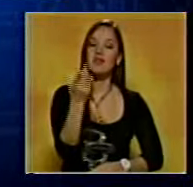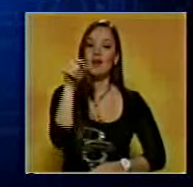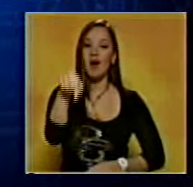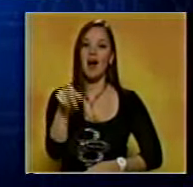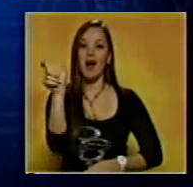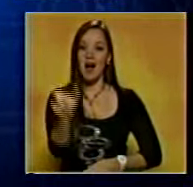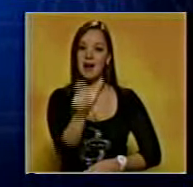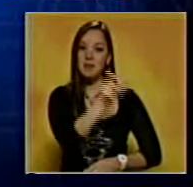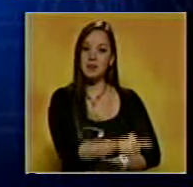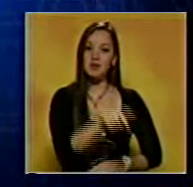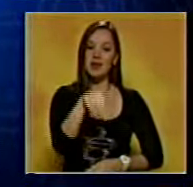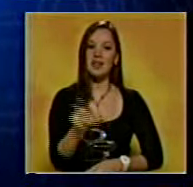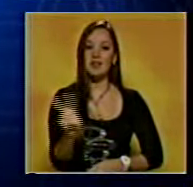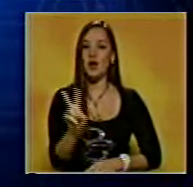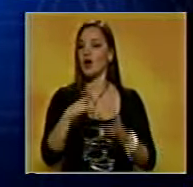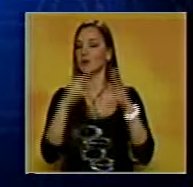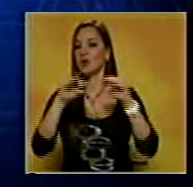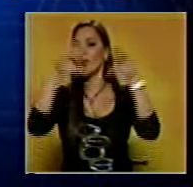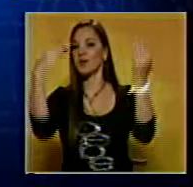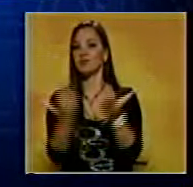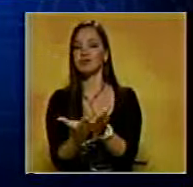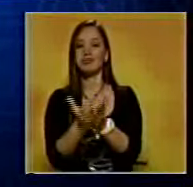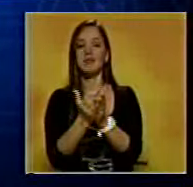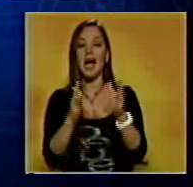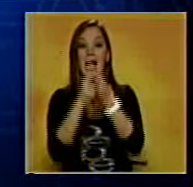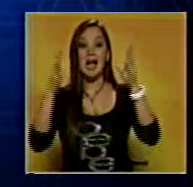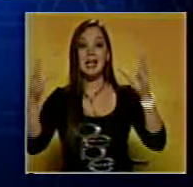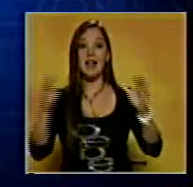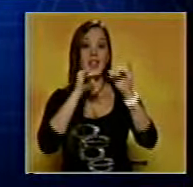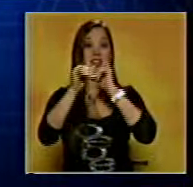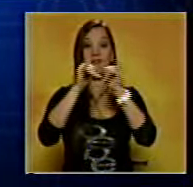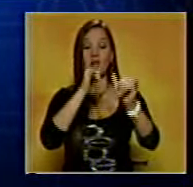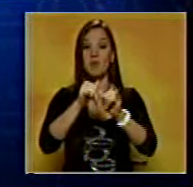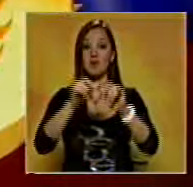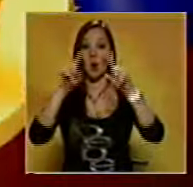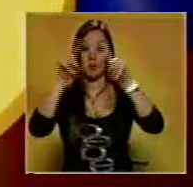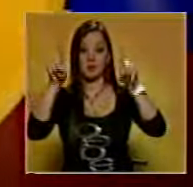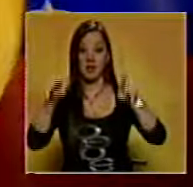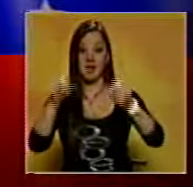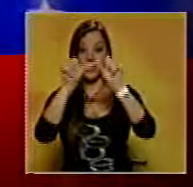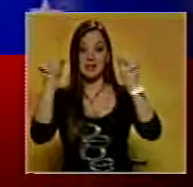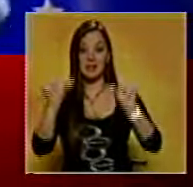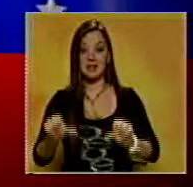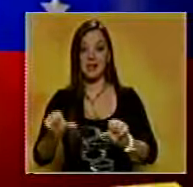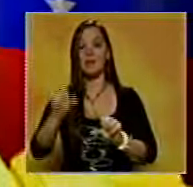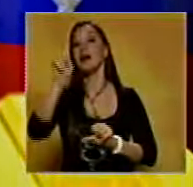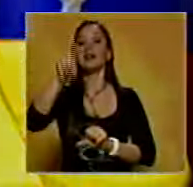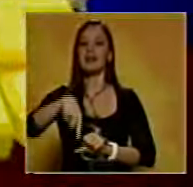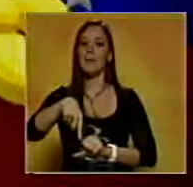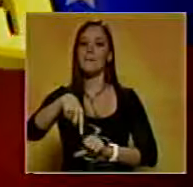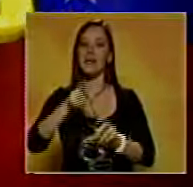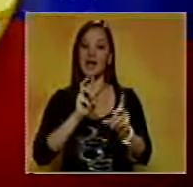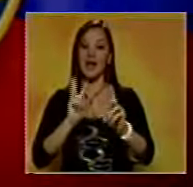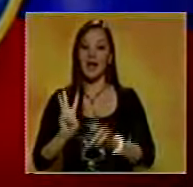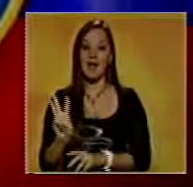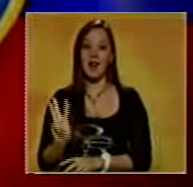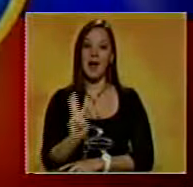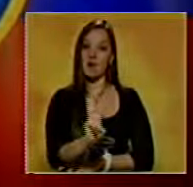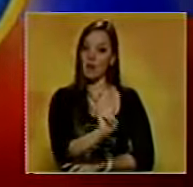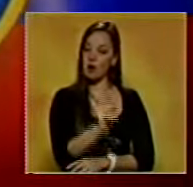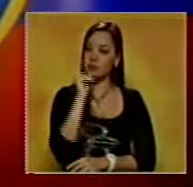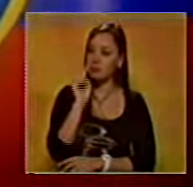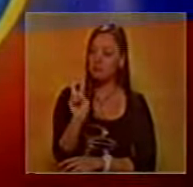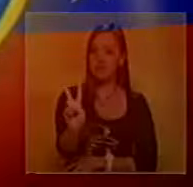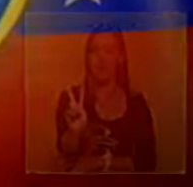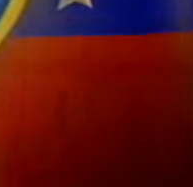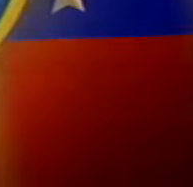y el mundo una amplia plataforma con la más completa información online a nivel global. En la web se pudo seguir la jornada en todo el mundo con la